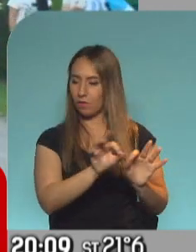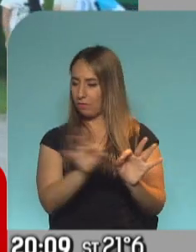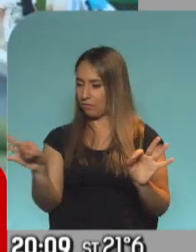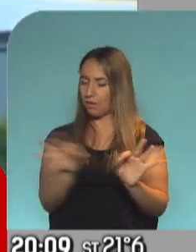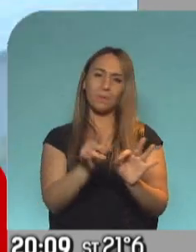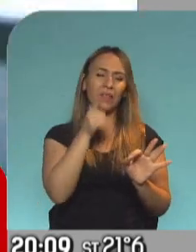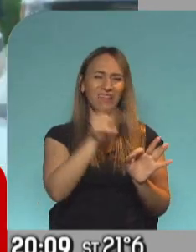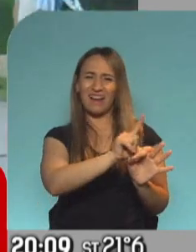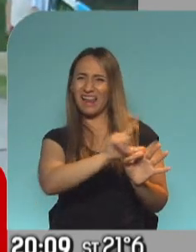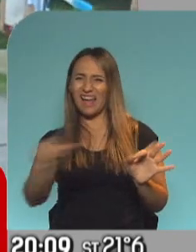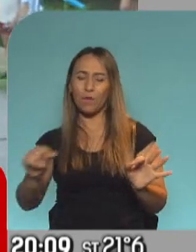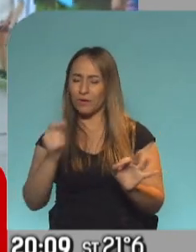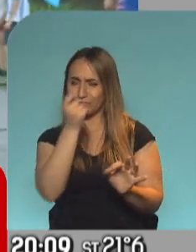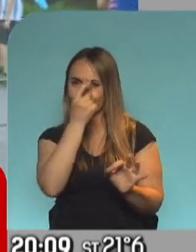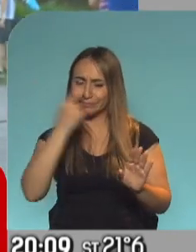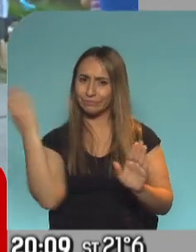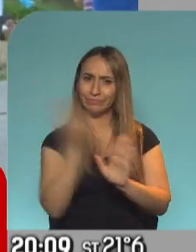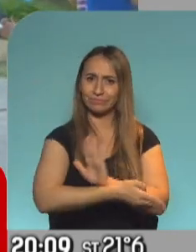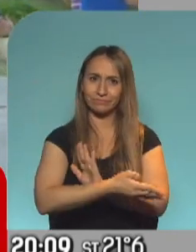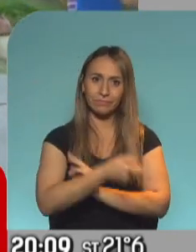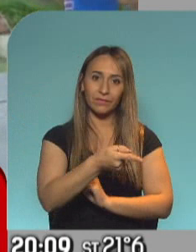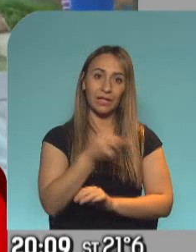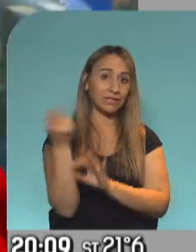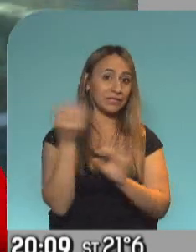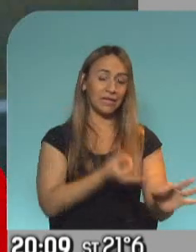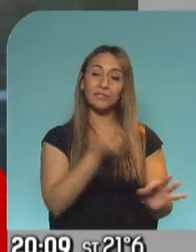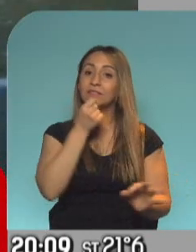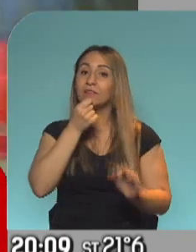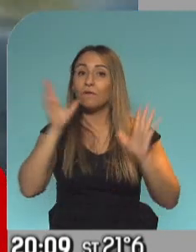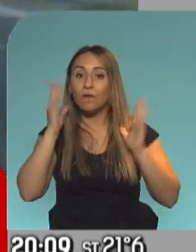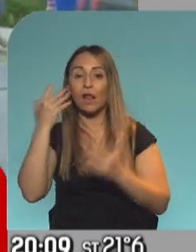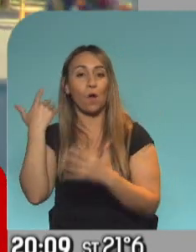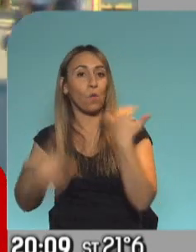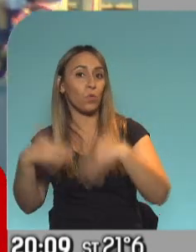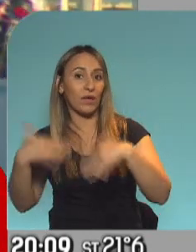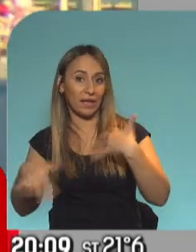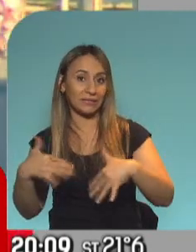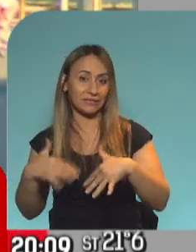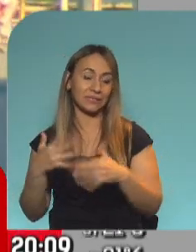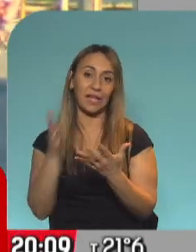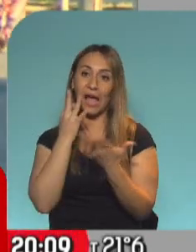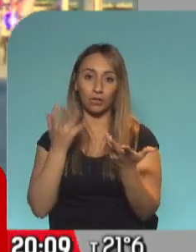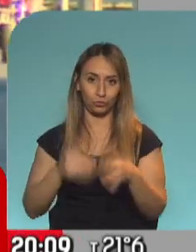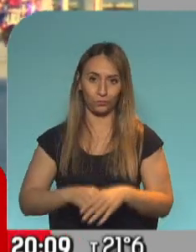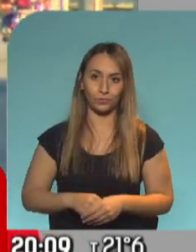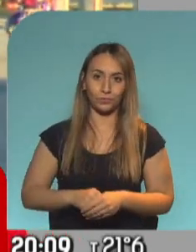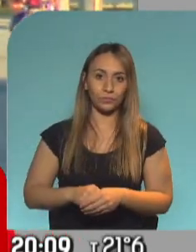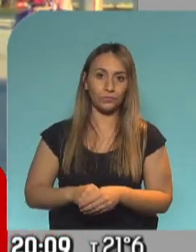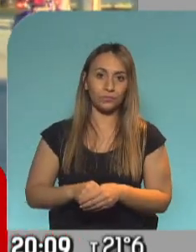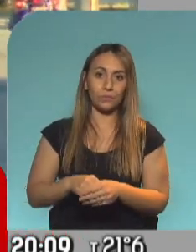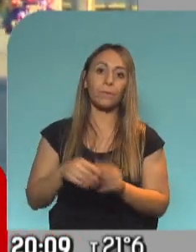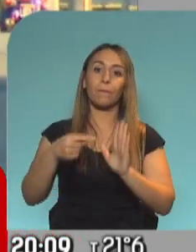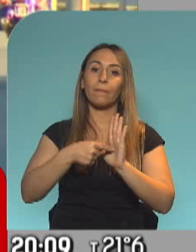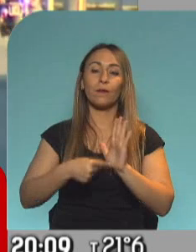es de rápido acceso para llegar justamente acá en el caso de que sea necesario son las cosas más